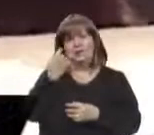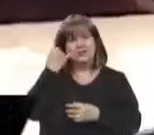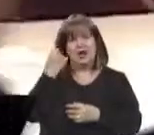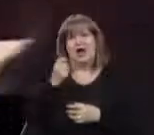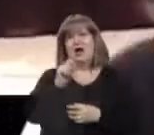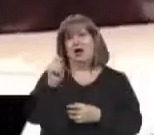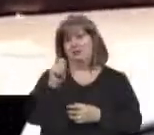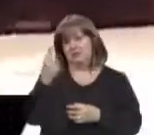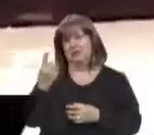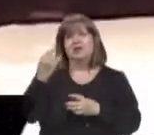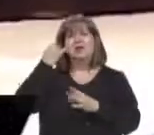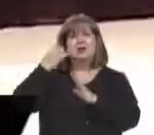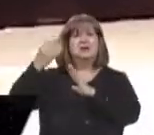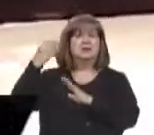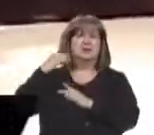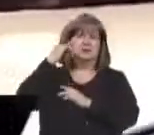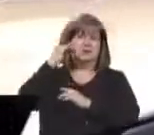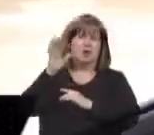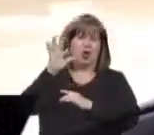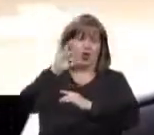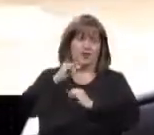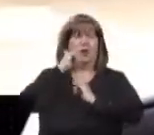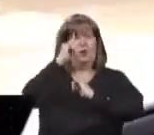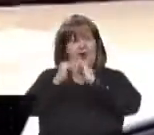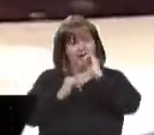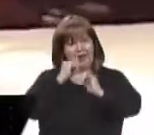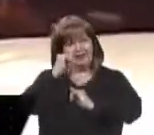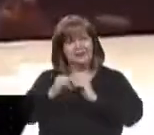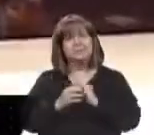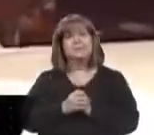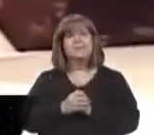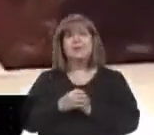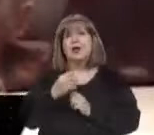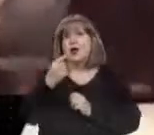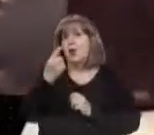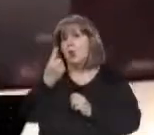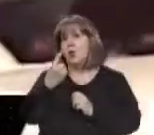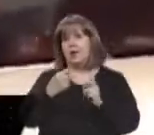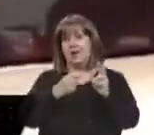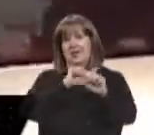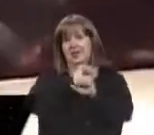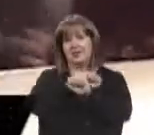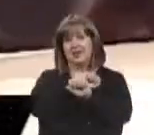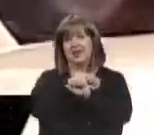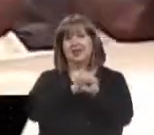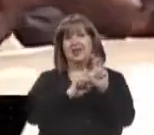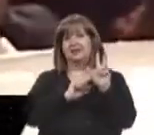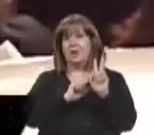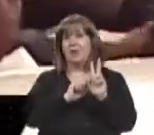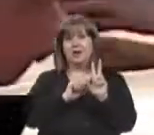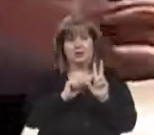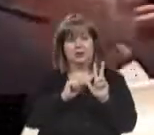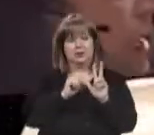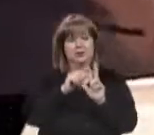ido relatando día tras día. Y las últimas novedades están relacionadas a una de las detenidas y también sospechosas de